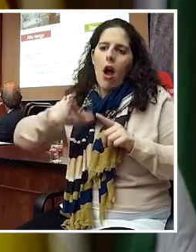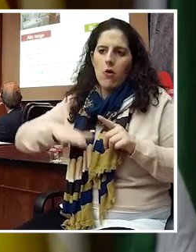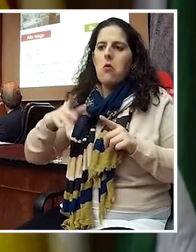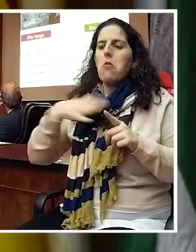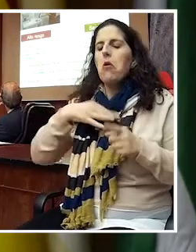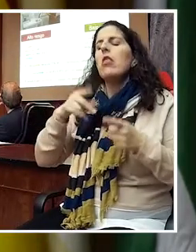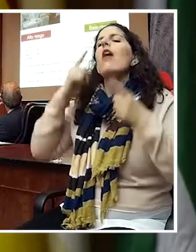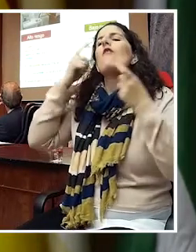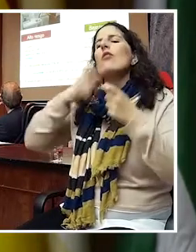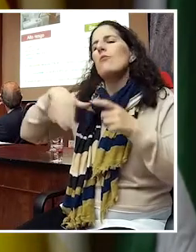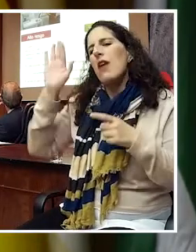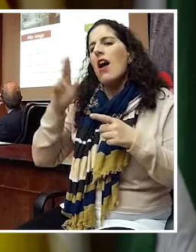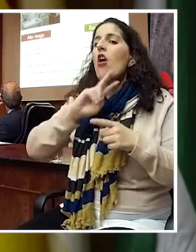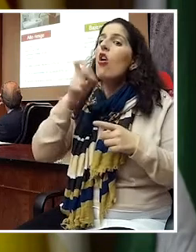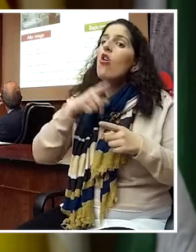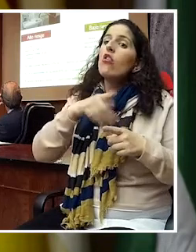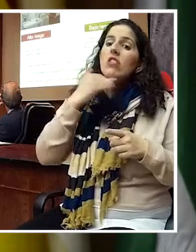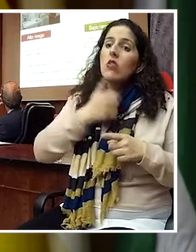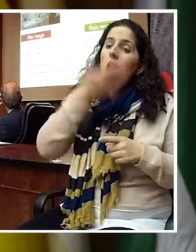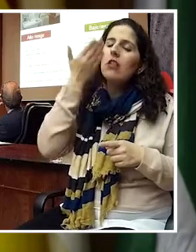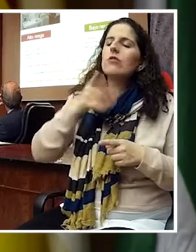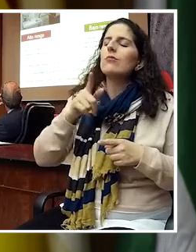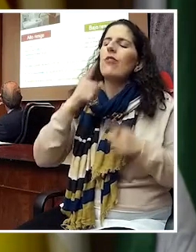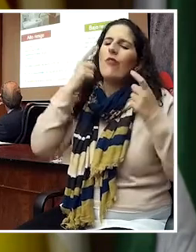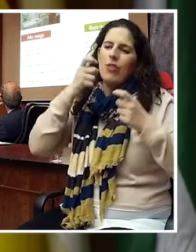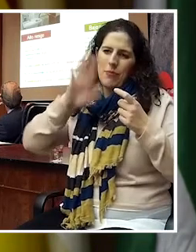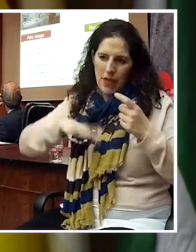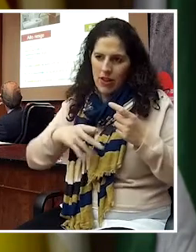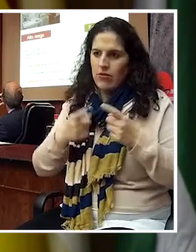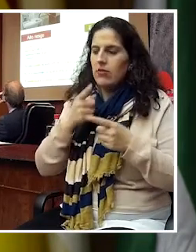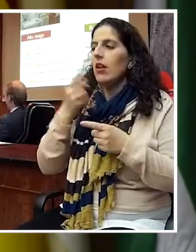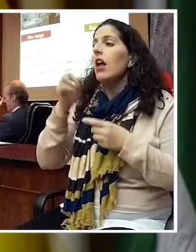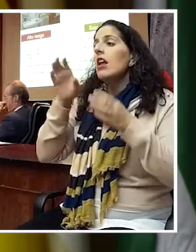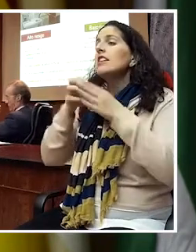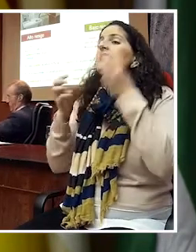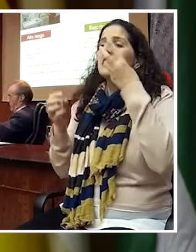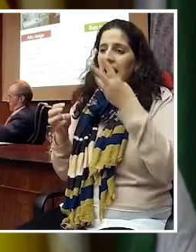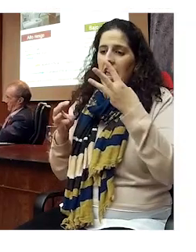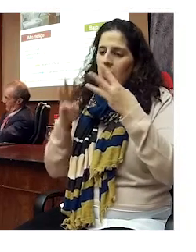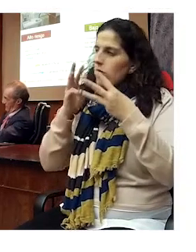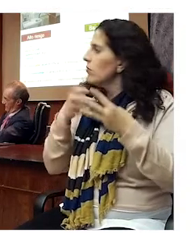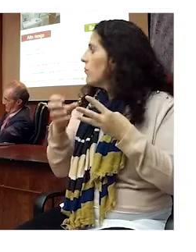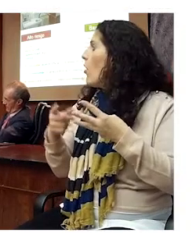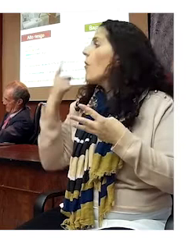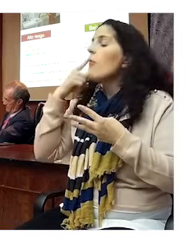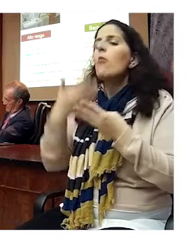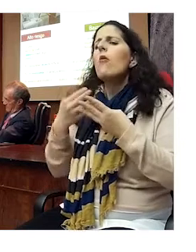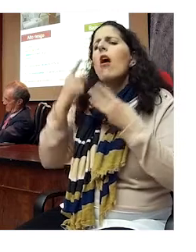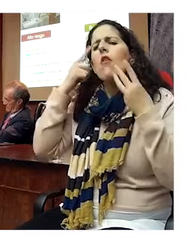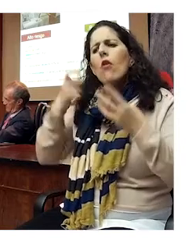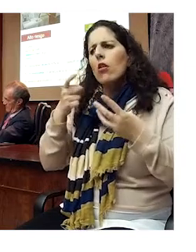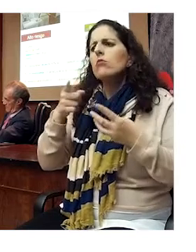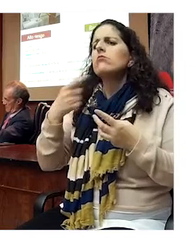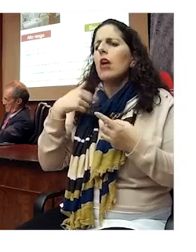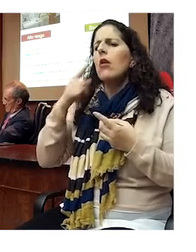intensidad con la frecuencia cardíaca objetivo. Y hay 3 grandes supuestos. El primero de ellos es que hace una prueba de esfuerzo que es concluyente, en la